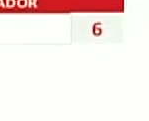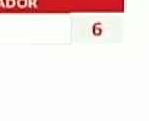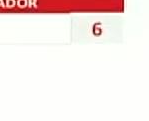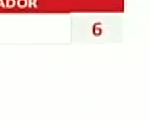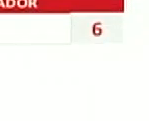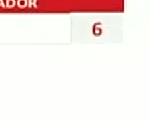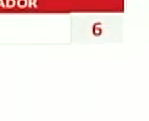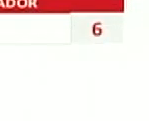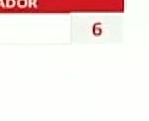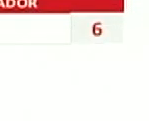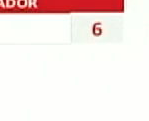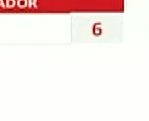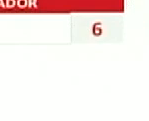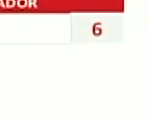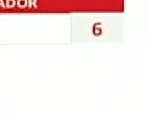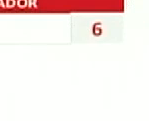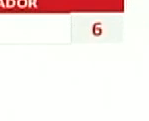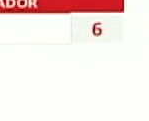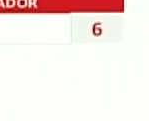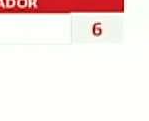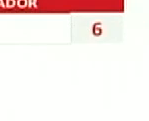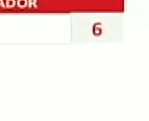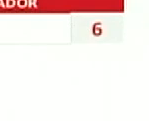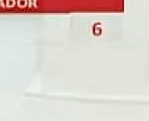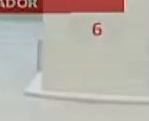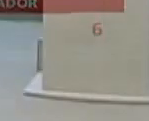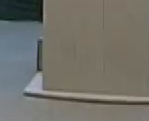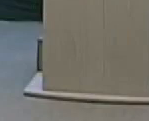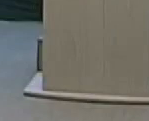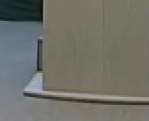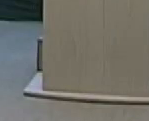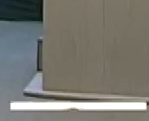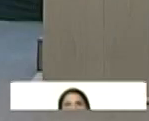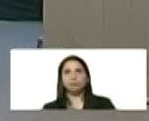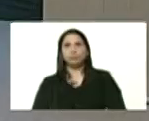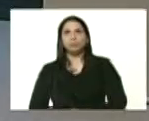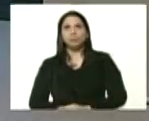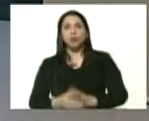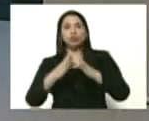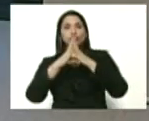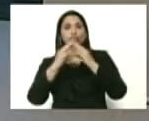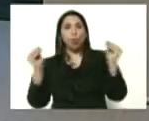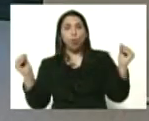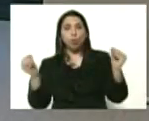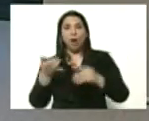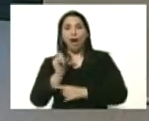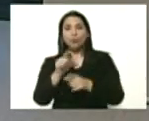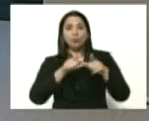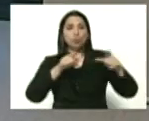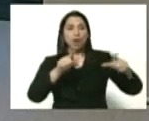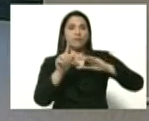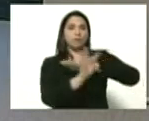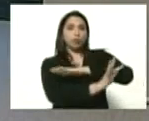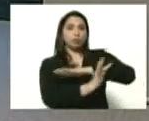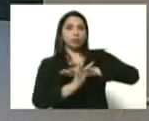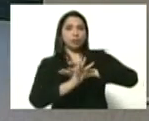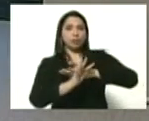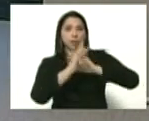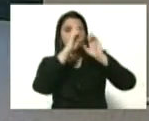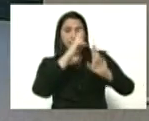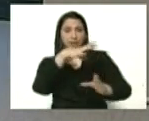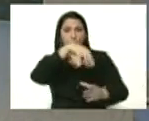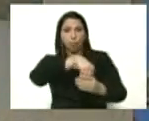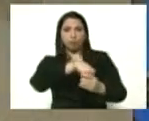23 de Brasil y 6 de Ecuador, todas y todos en los sitios fronterizos cumpliendo la